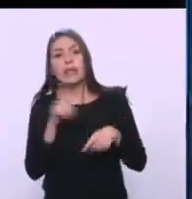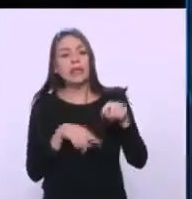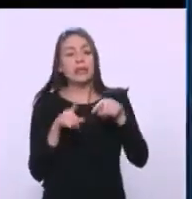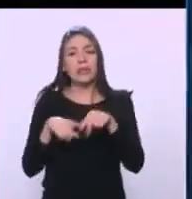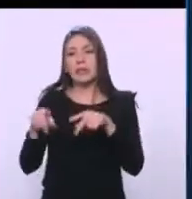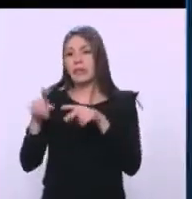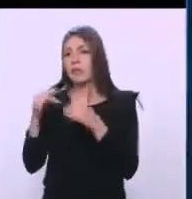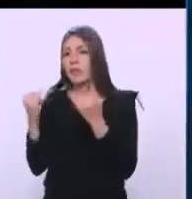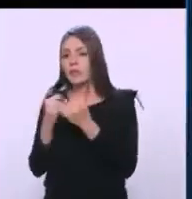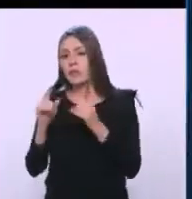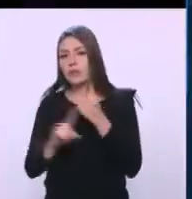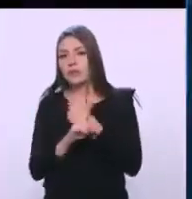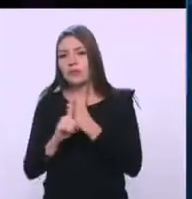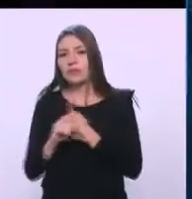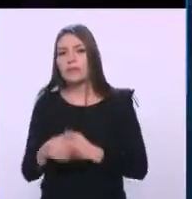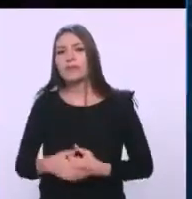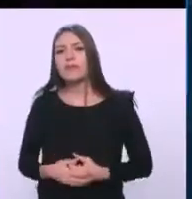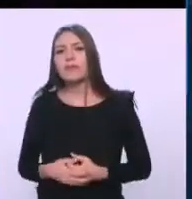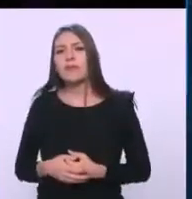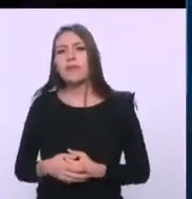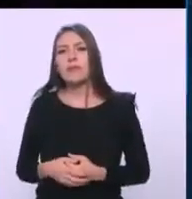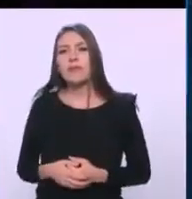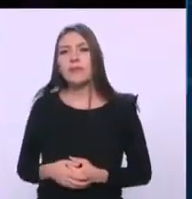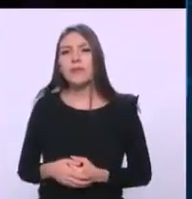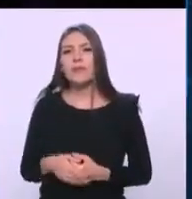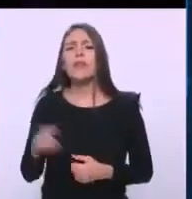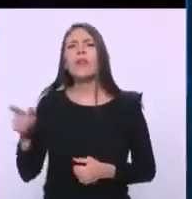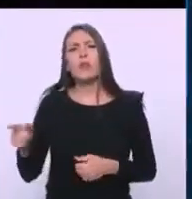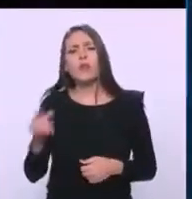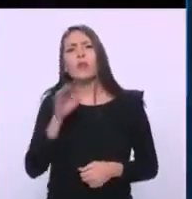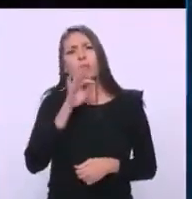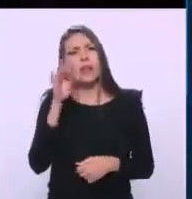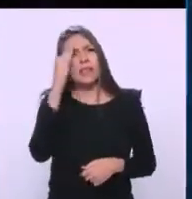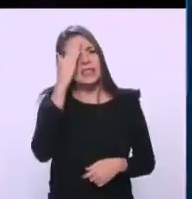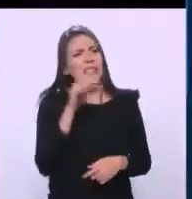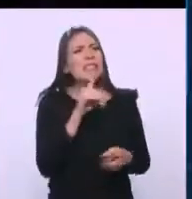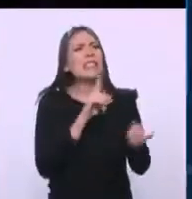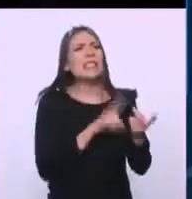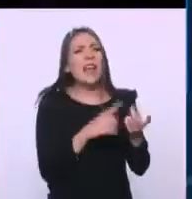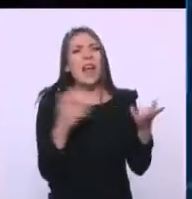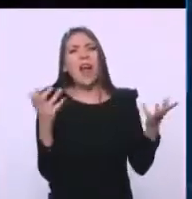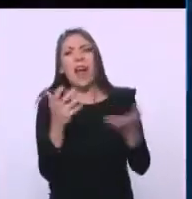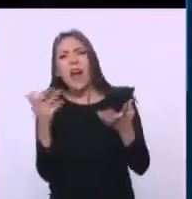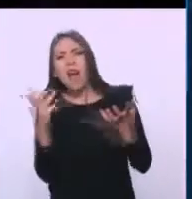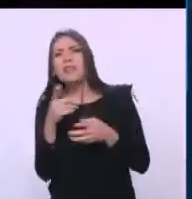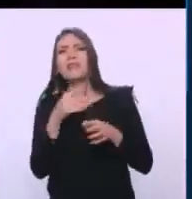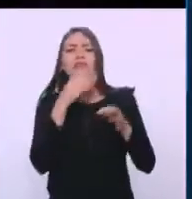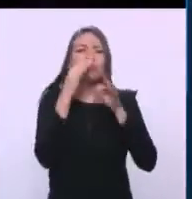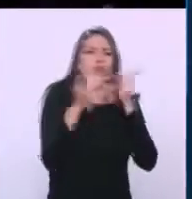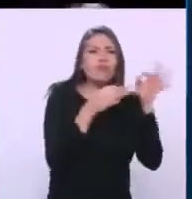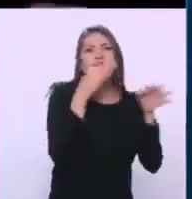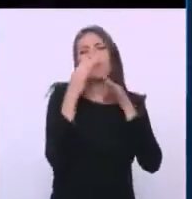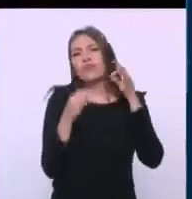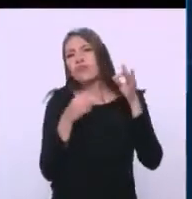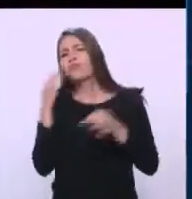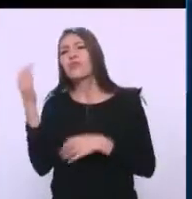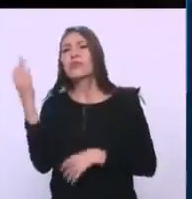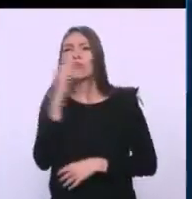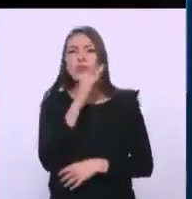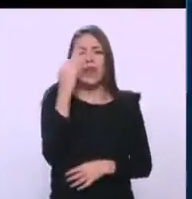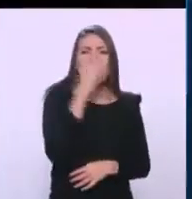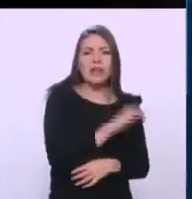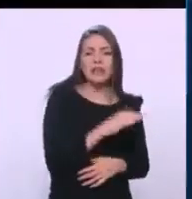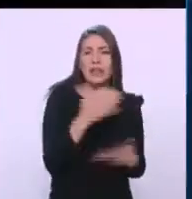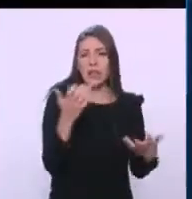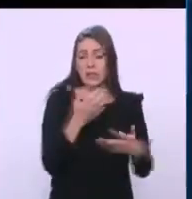Rápidamente, Alberto, porque se nos acaba el tiempo, pero ¿pudiste detectar quién estuvo detrás de la producción y publicación y luego réplica de